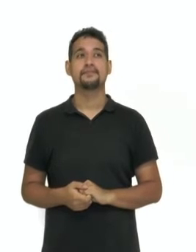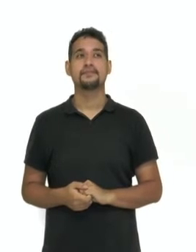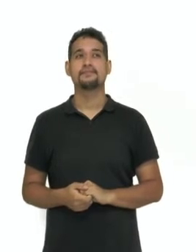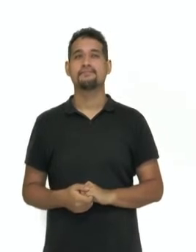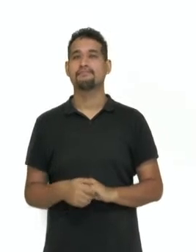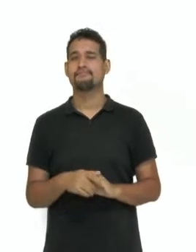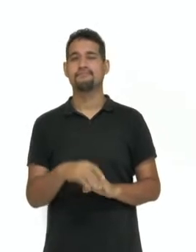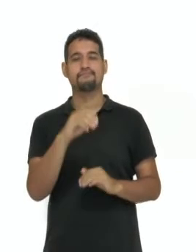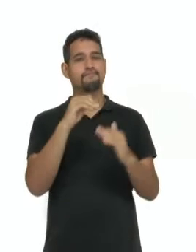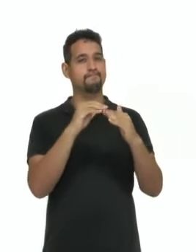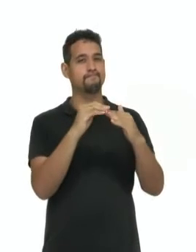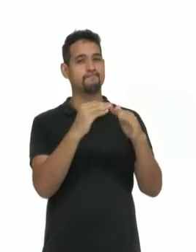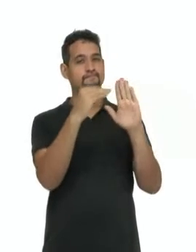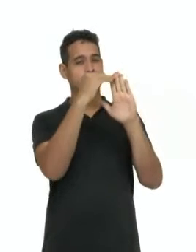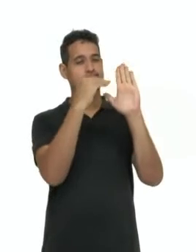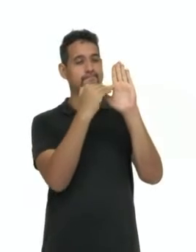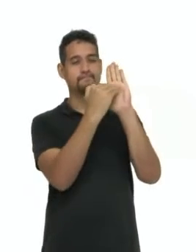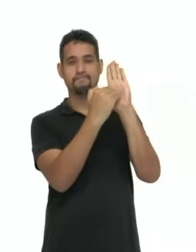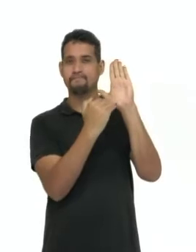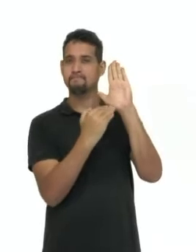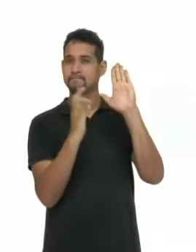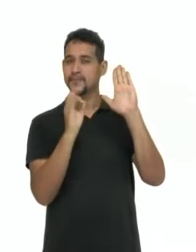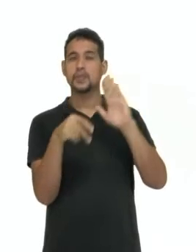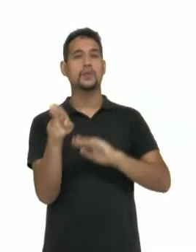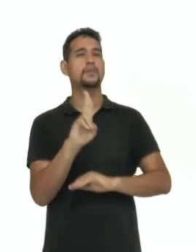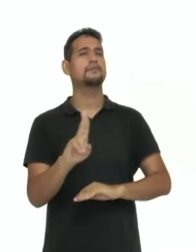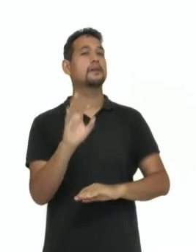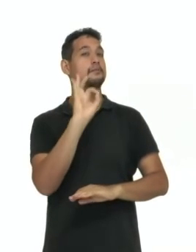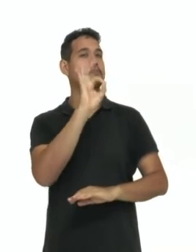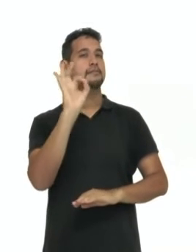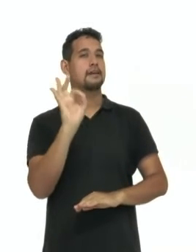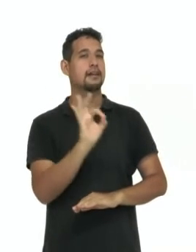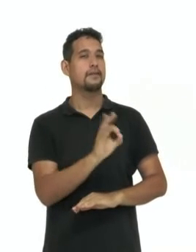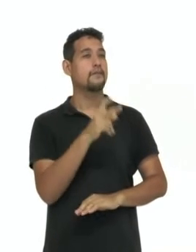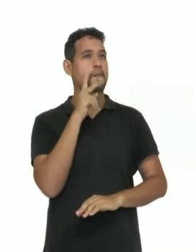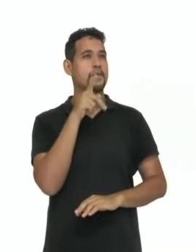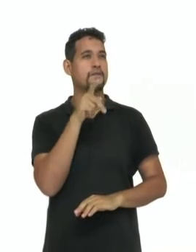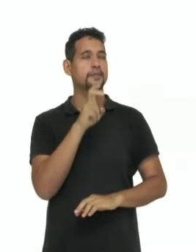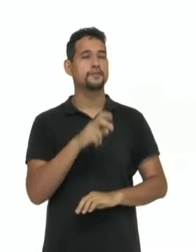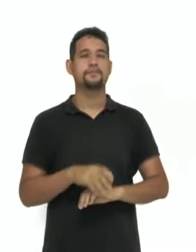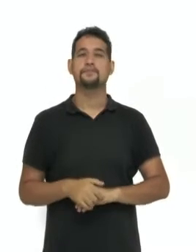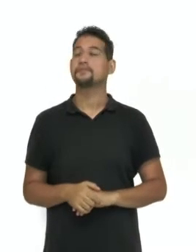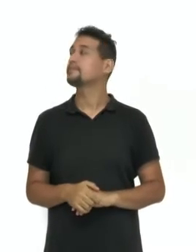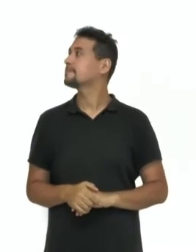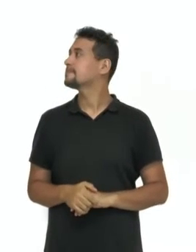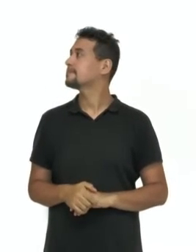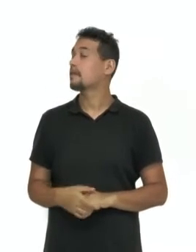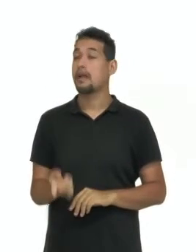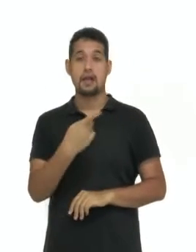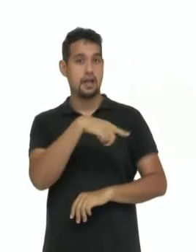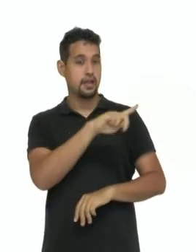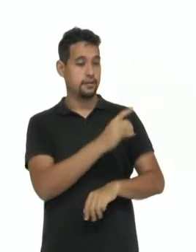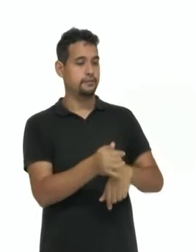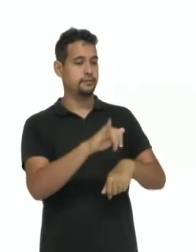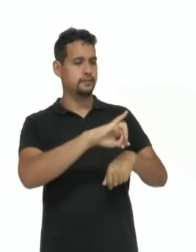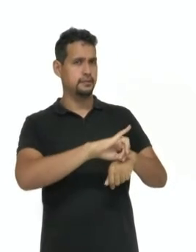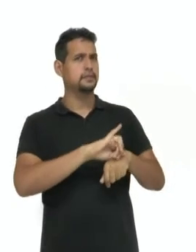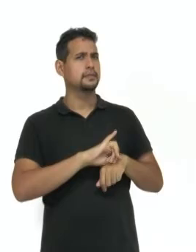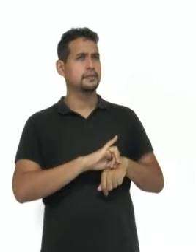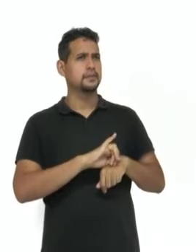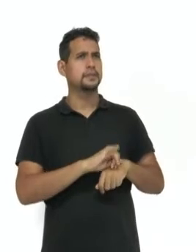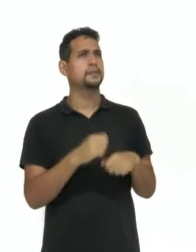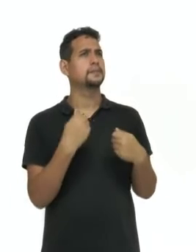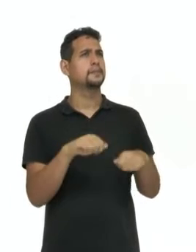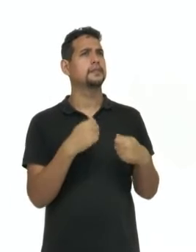Completa adequadamente utilizando todas las locuciones. Vamos a poner... Para ir al centro hay que